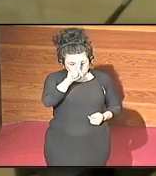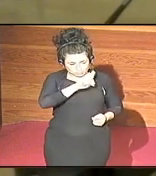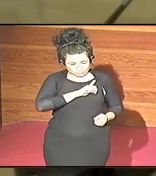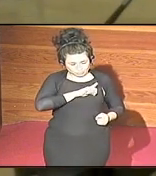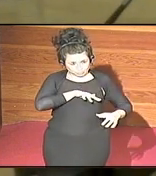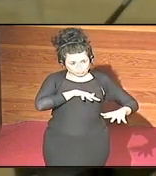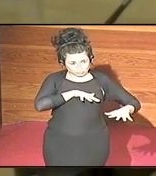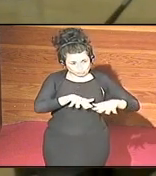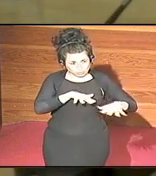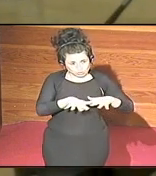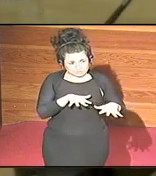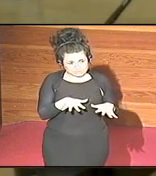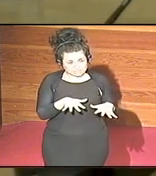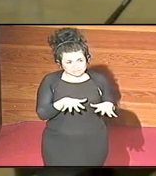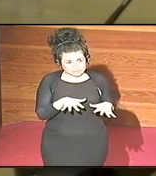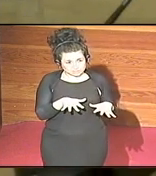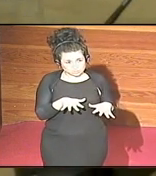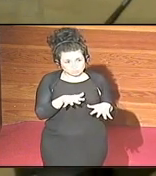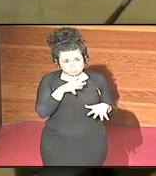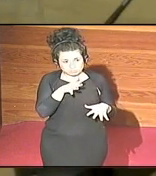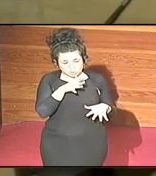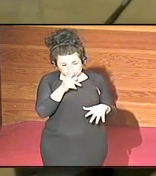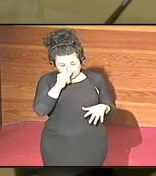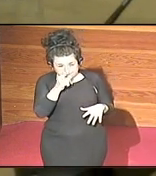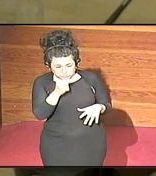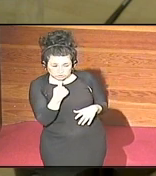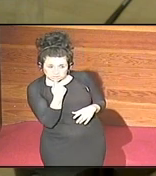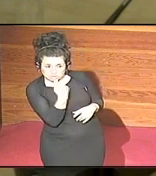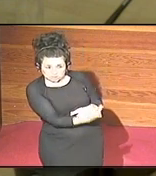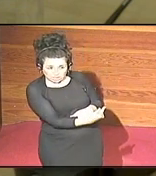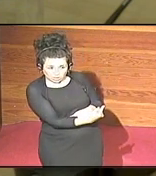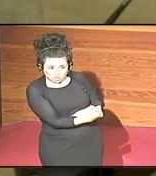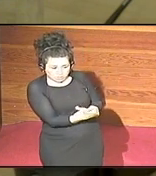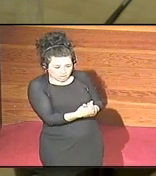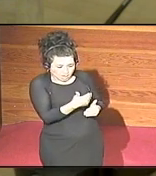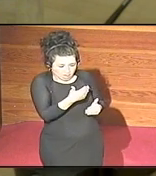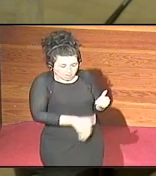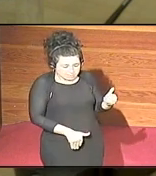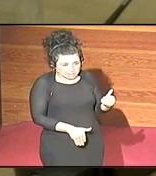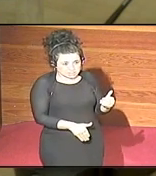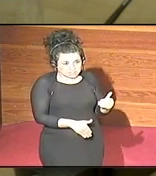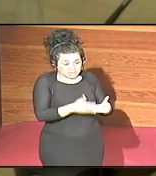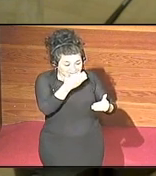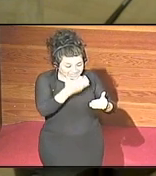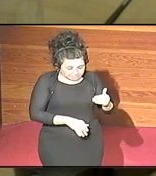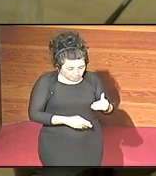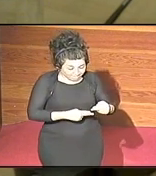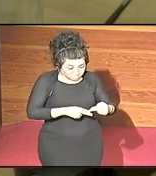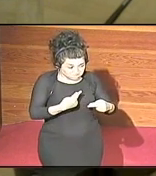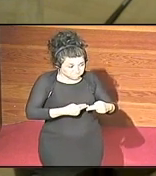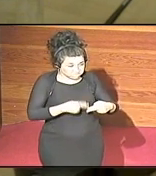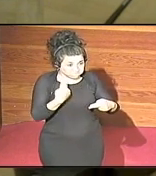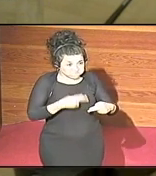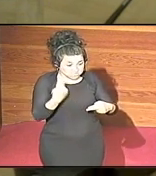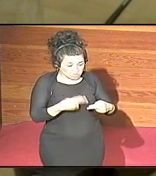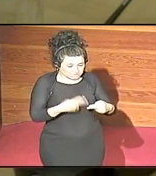que de hecho Putin debió de advertirles varias veces porque estaban en el límite de Rusia con Ucrania. Entonces, como que no